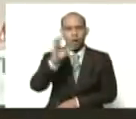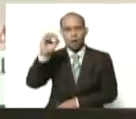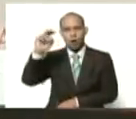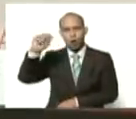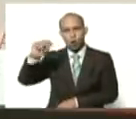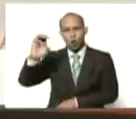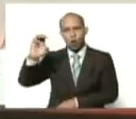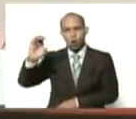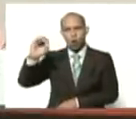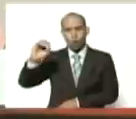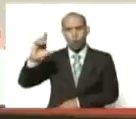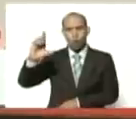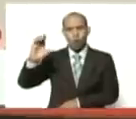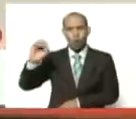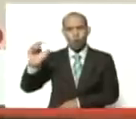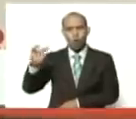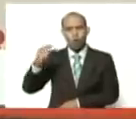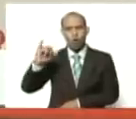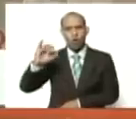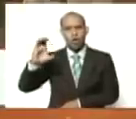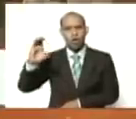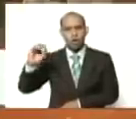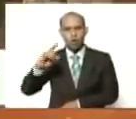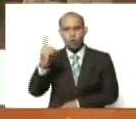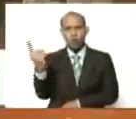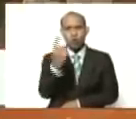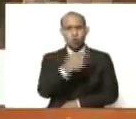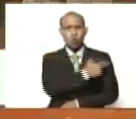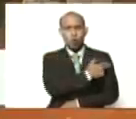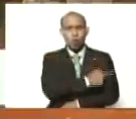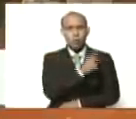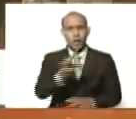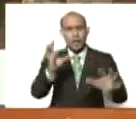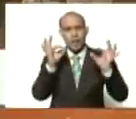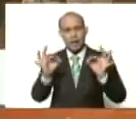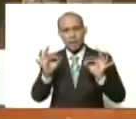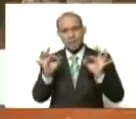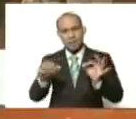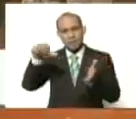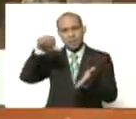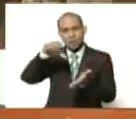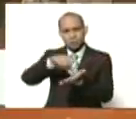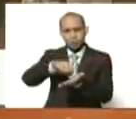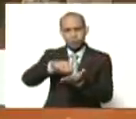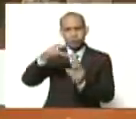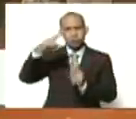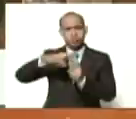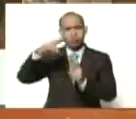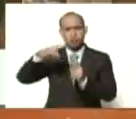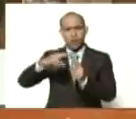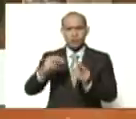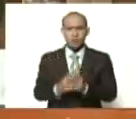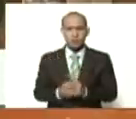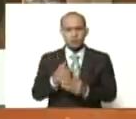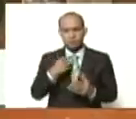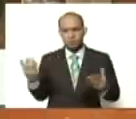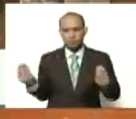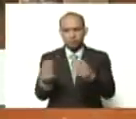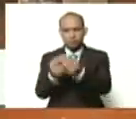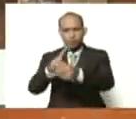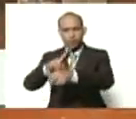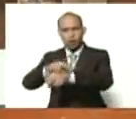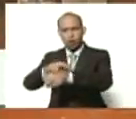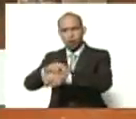San Cristóbal, Estado Táchira, el único hospital de esta especialidad en el occidente del país. Estoy acompañado por la doctora